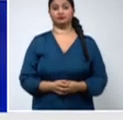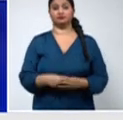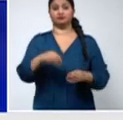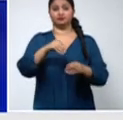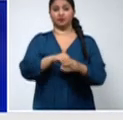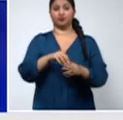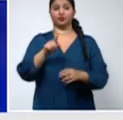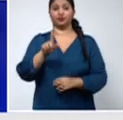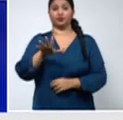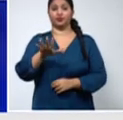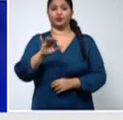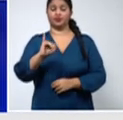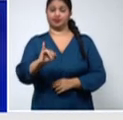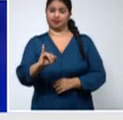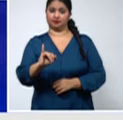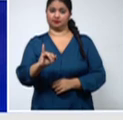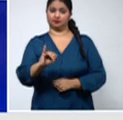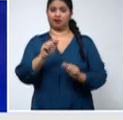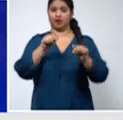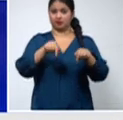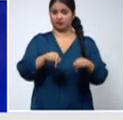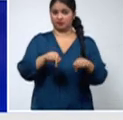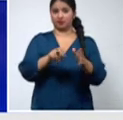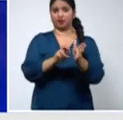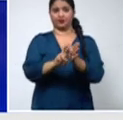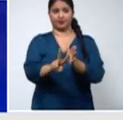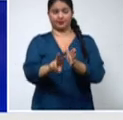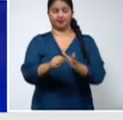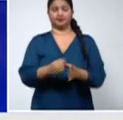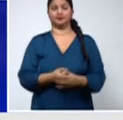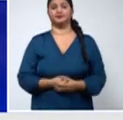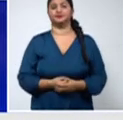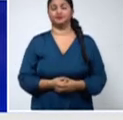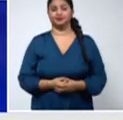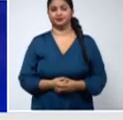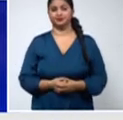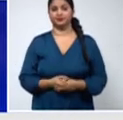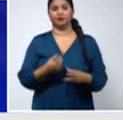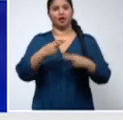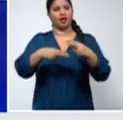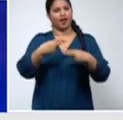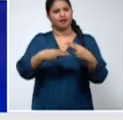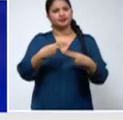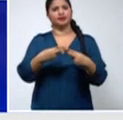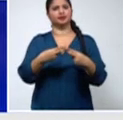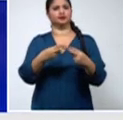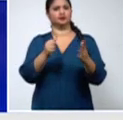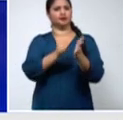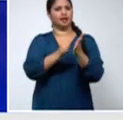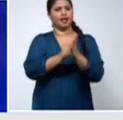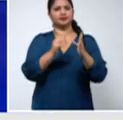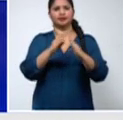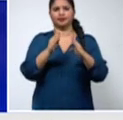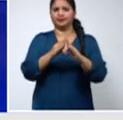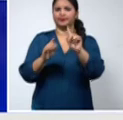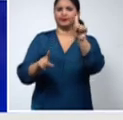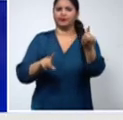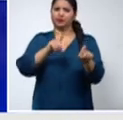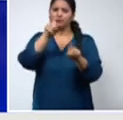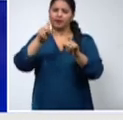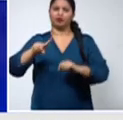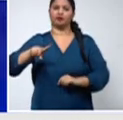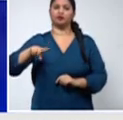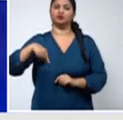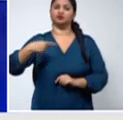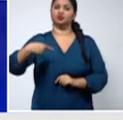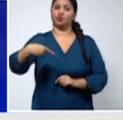156 casos autóctonos, trabajan, hay muchas acciones que se están realizando, hay eventos que